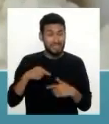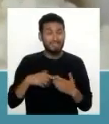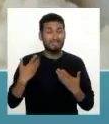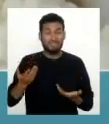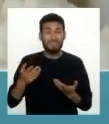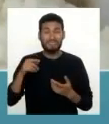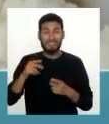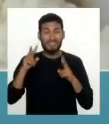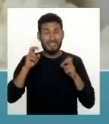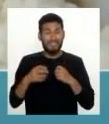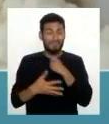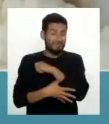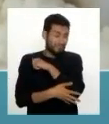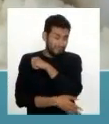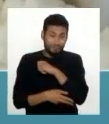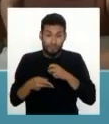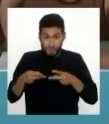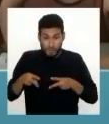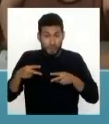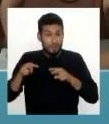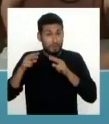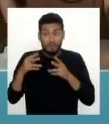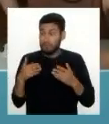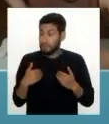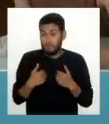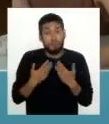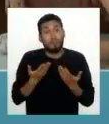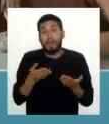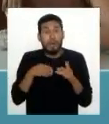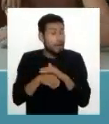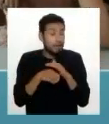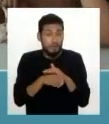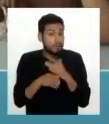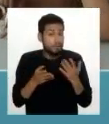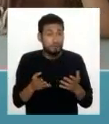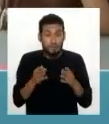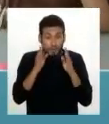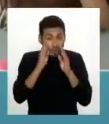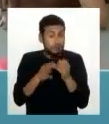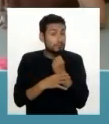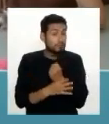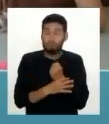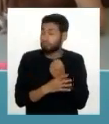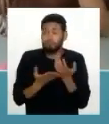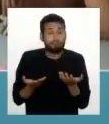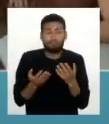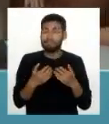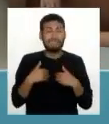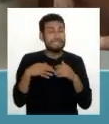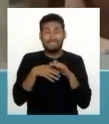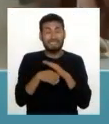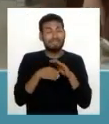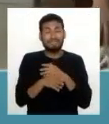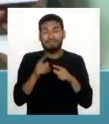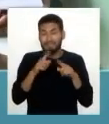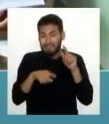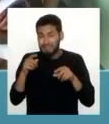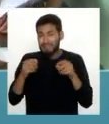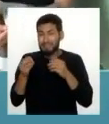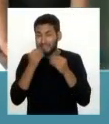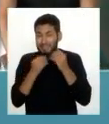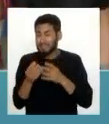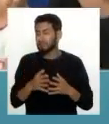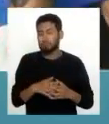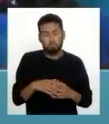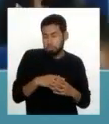incidencia de lo que es la pobreza ha aumentado y no tienen mucho acceso también a atención médica o no tienen acceso también a ciertos alimentos o